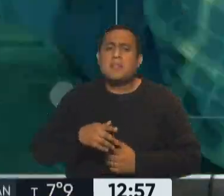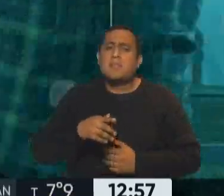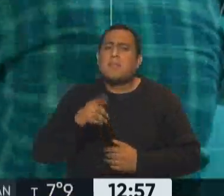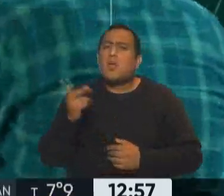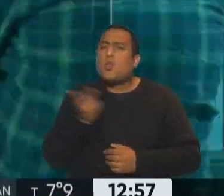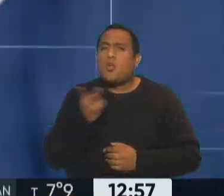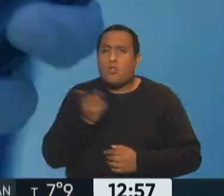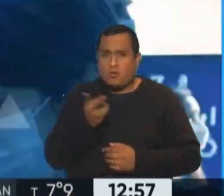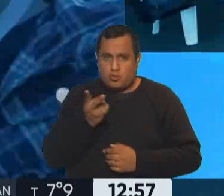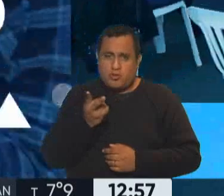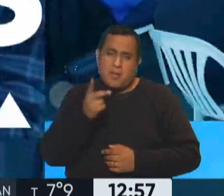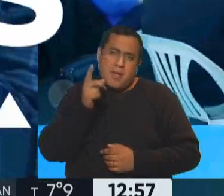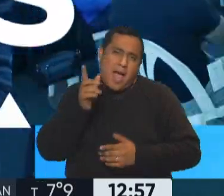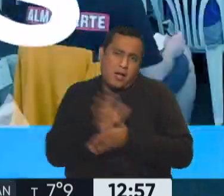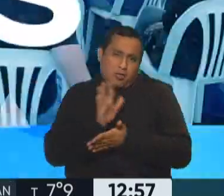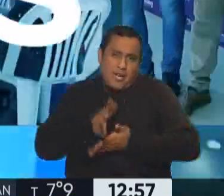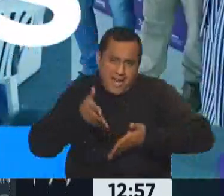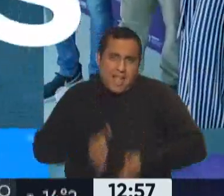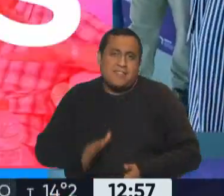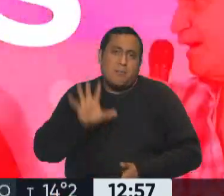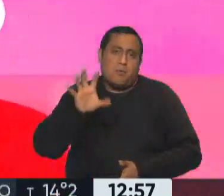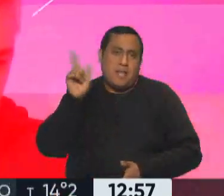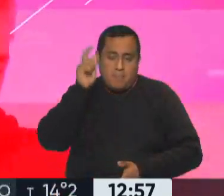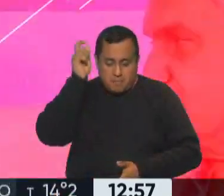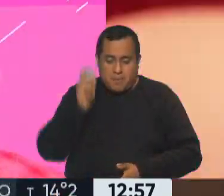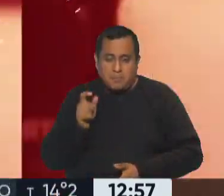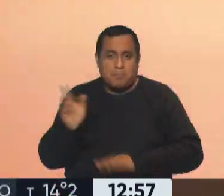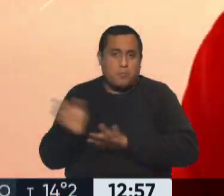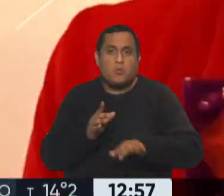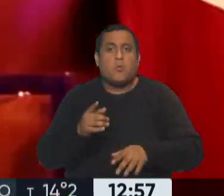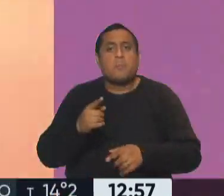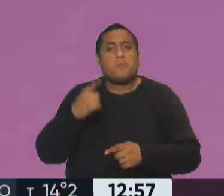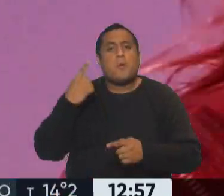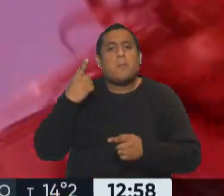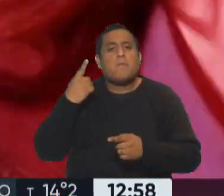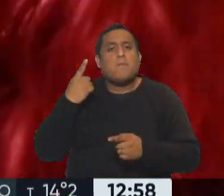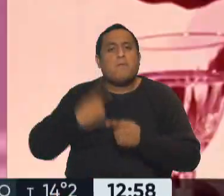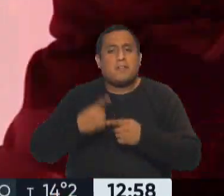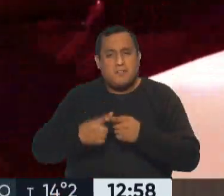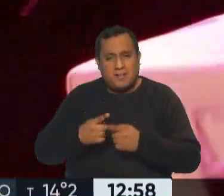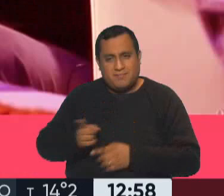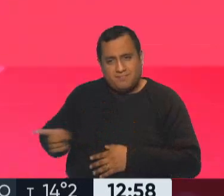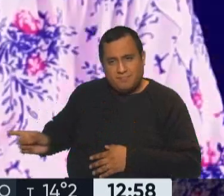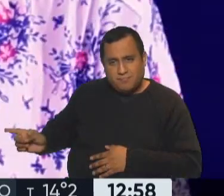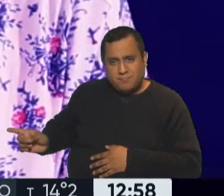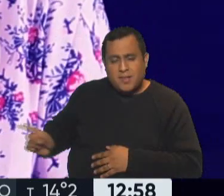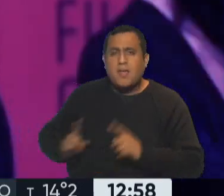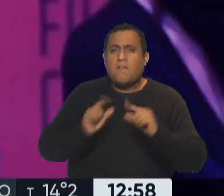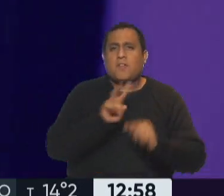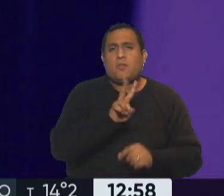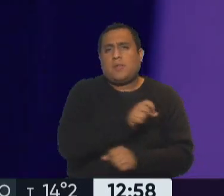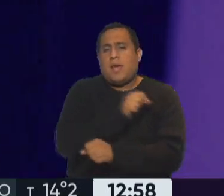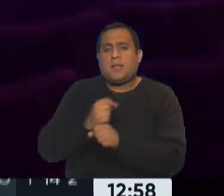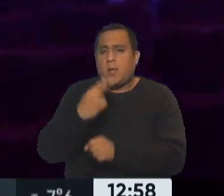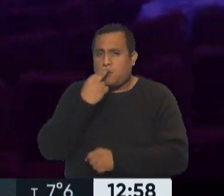nacidos en la provincia de La Pampa. Y de ahí nos vamos al Festival de Cine de las Alturas, que se va a estar realizando del 2 al 11